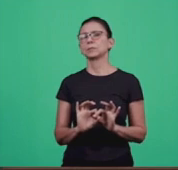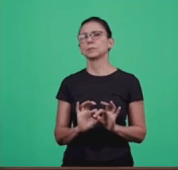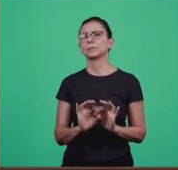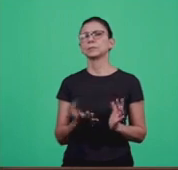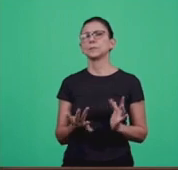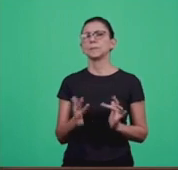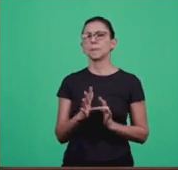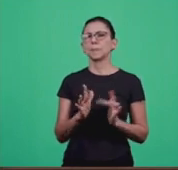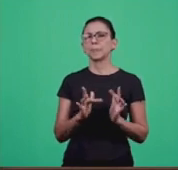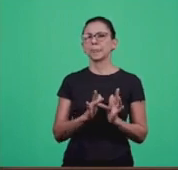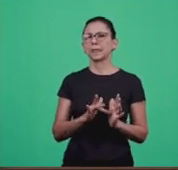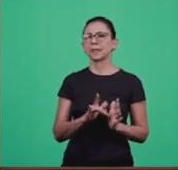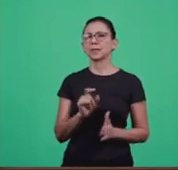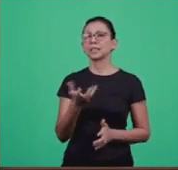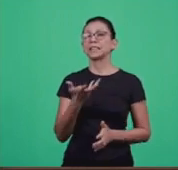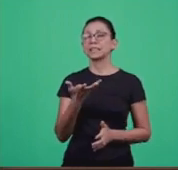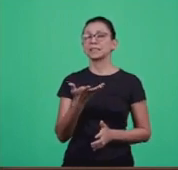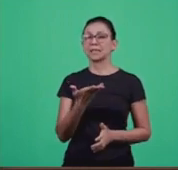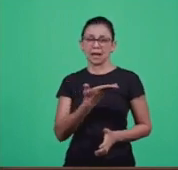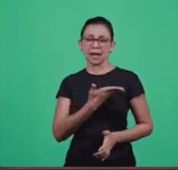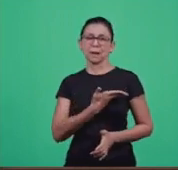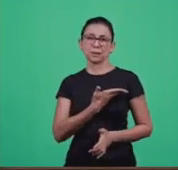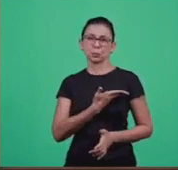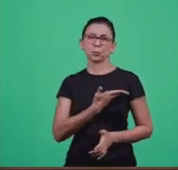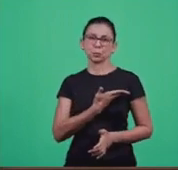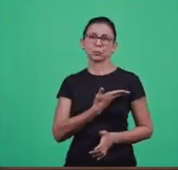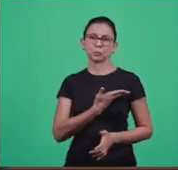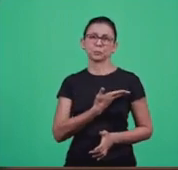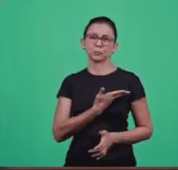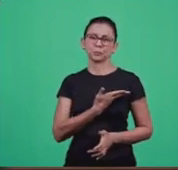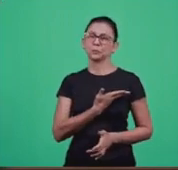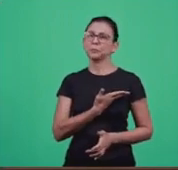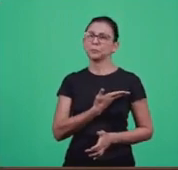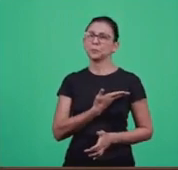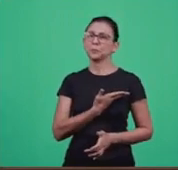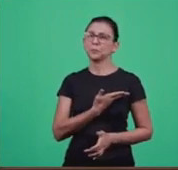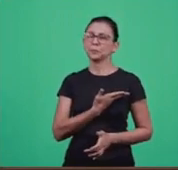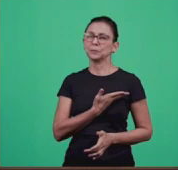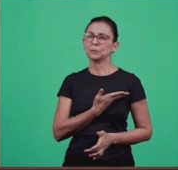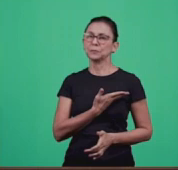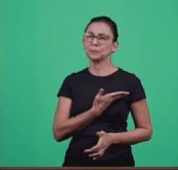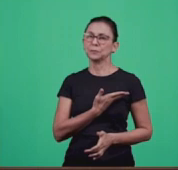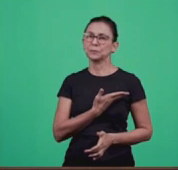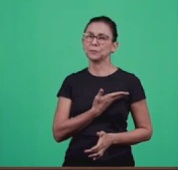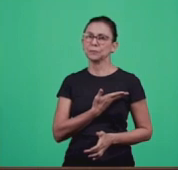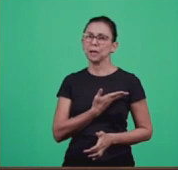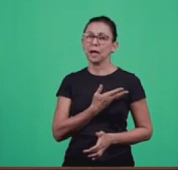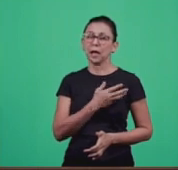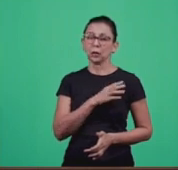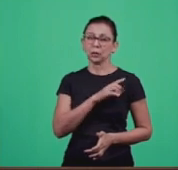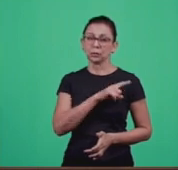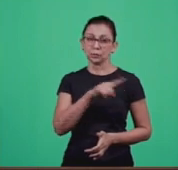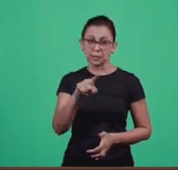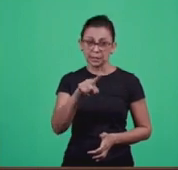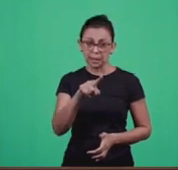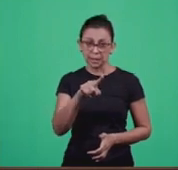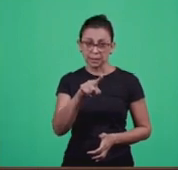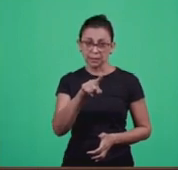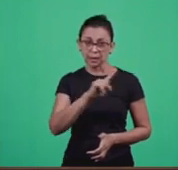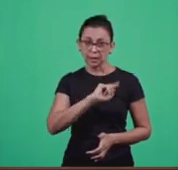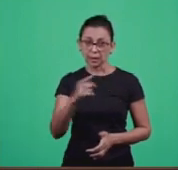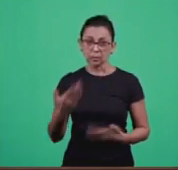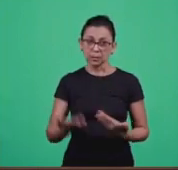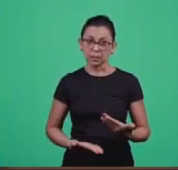comunión? Jesús dice que Él quería ser amigo de los hombres. Y Jesús dijo así: no los llamaré